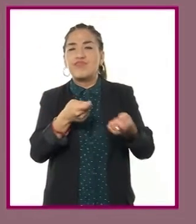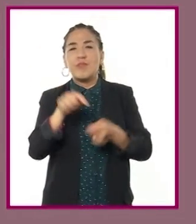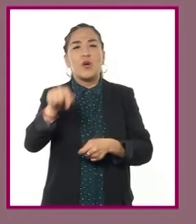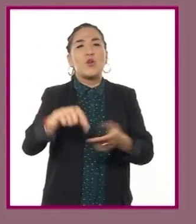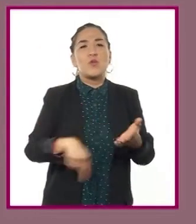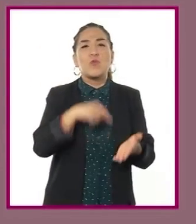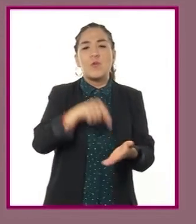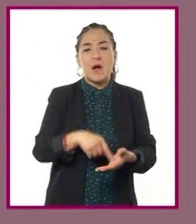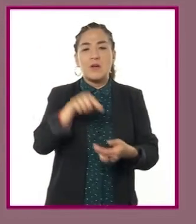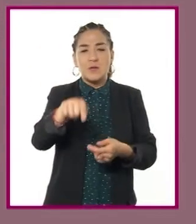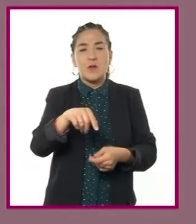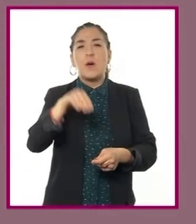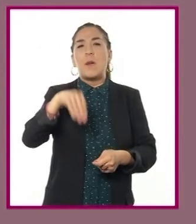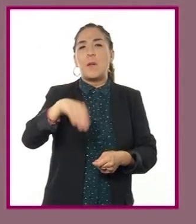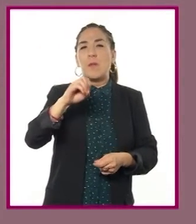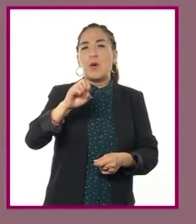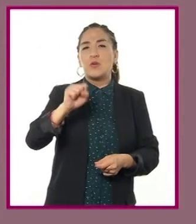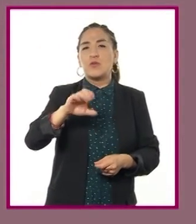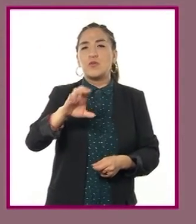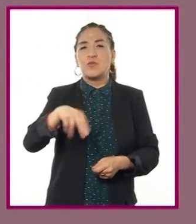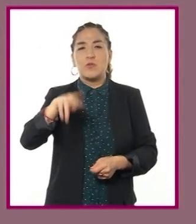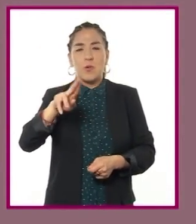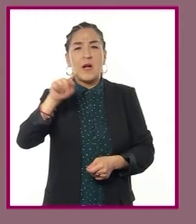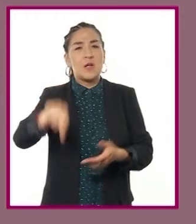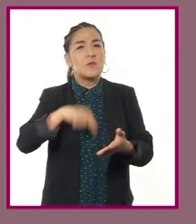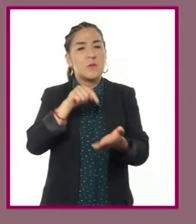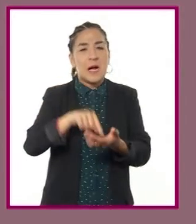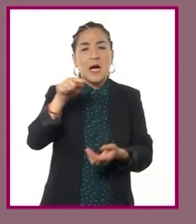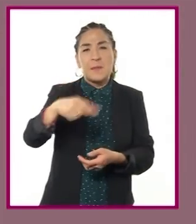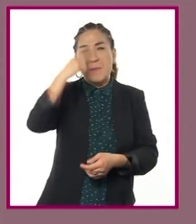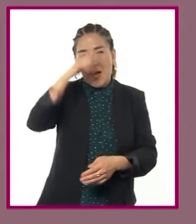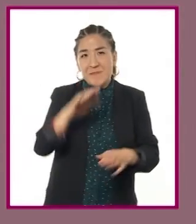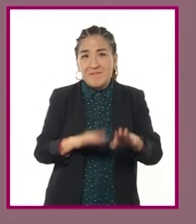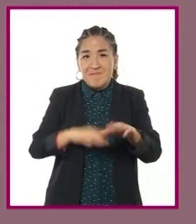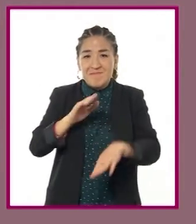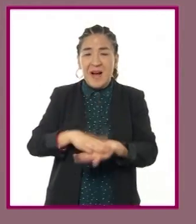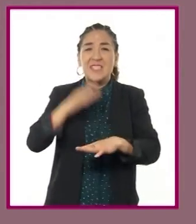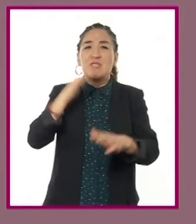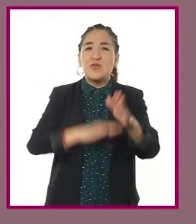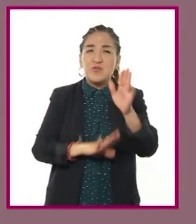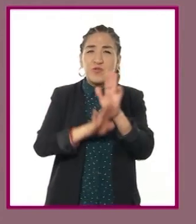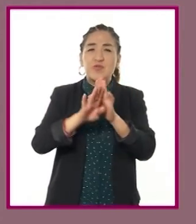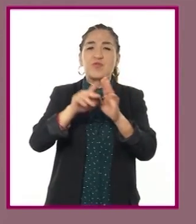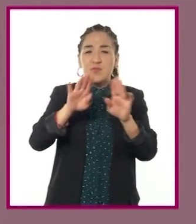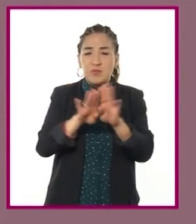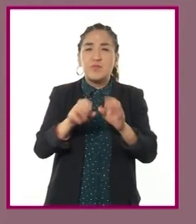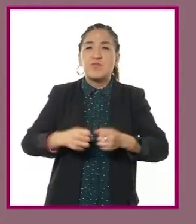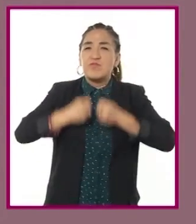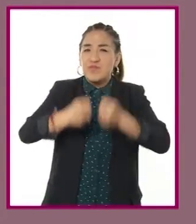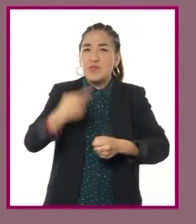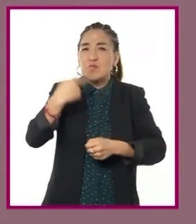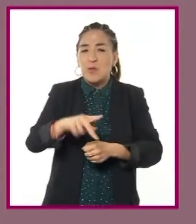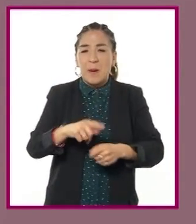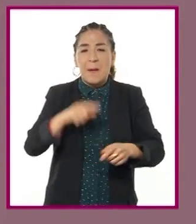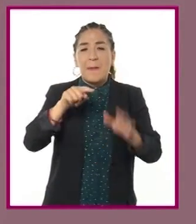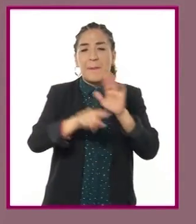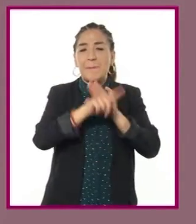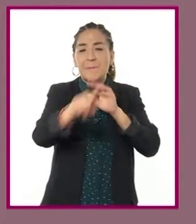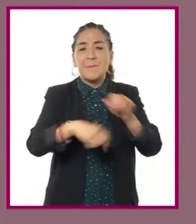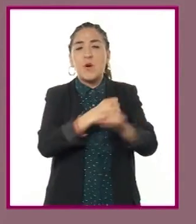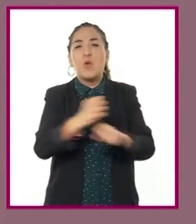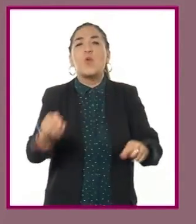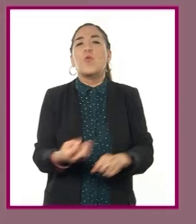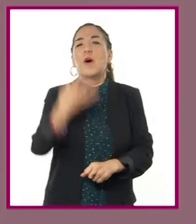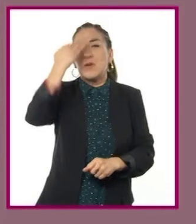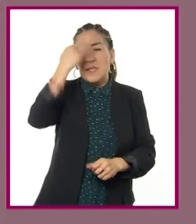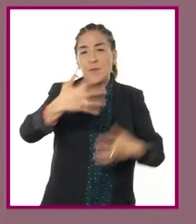oficinas centrales de Moscú. Esta prueba tenía la intención de aumentar la seguridad del reactor. Se trataba de averiguar durante cuánto tiempo la turbina